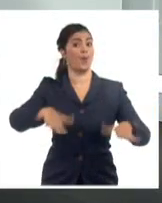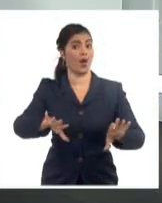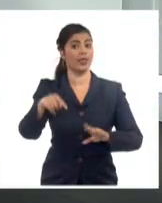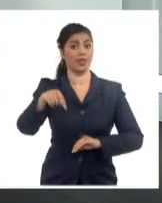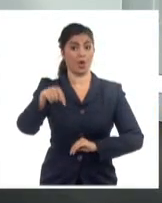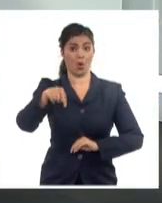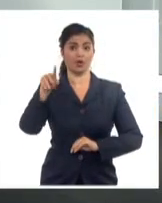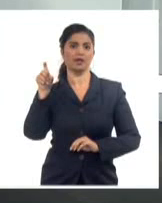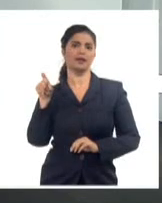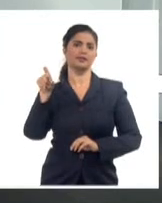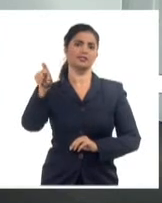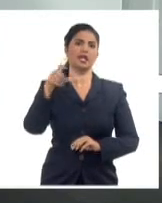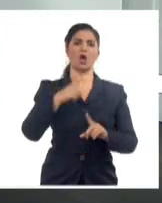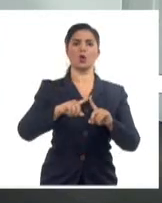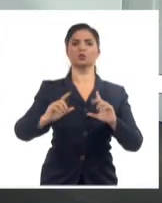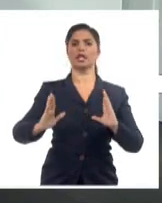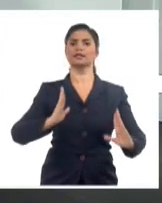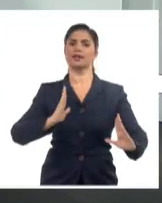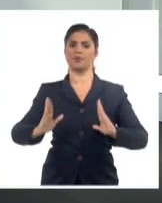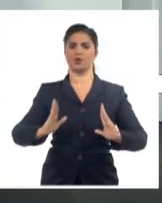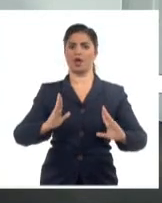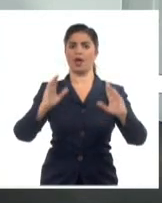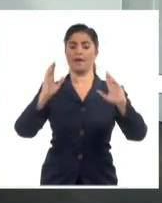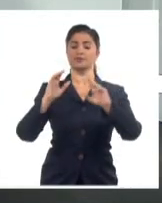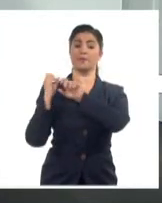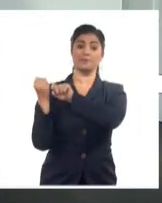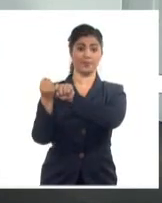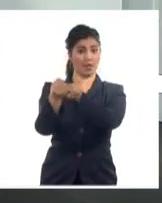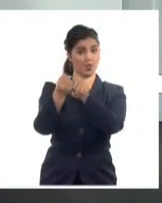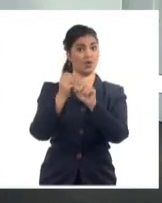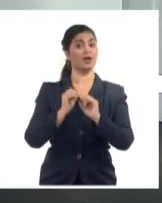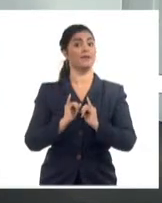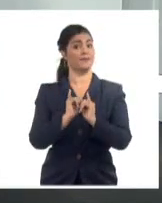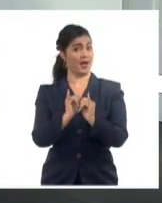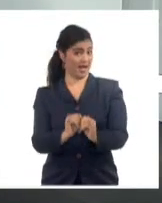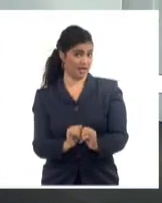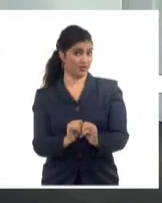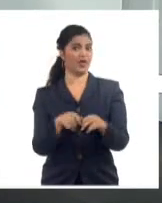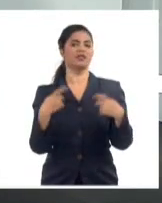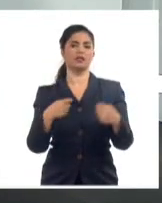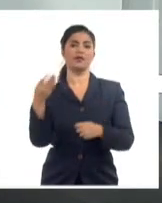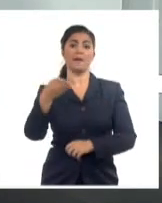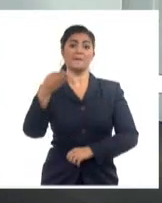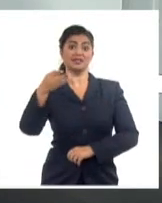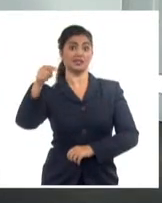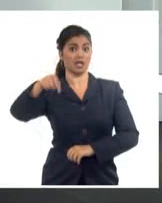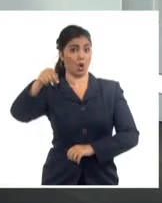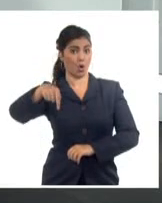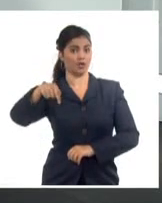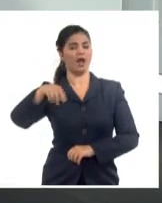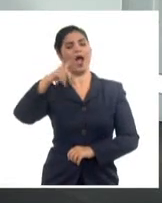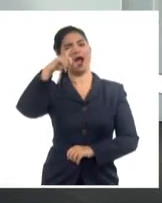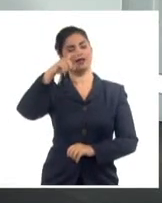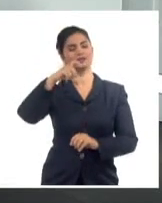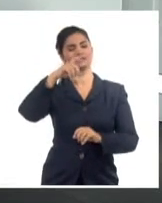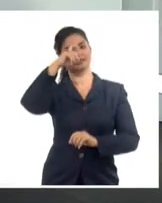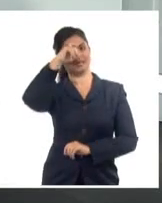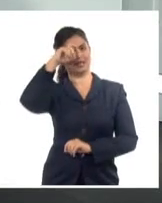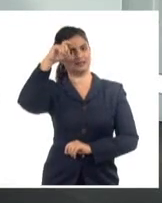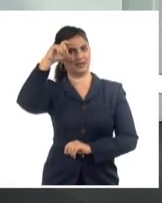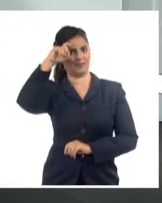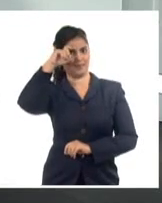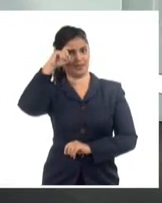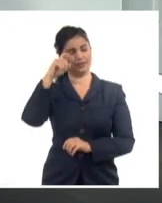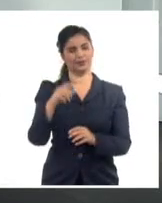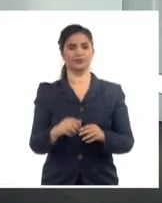la postemporada de la Liga Élite. Para ello, tendrían que vencer en esta fecha a las avispas santiagueras y que al mismo